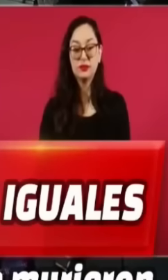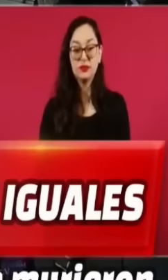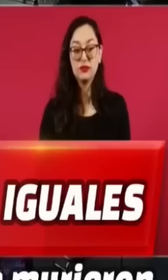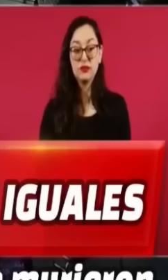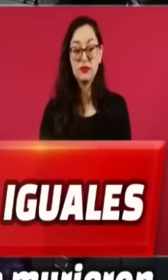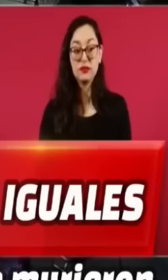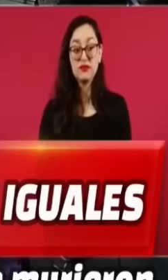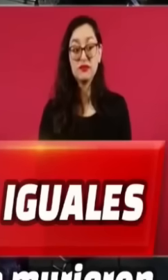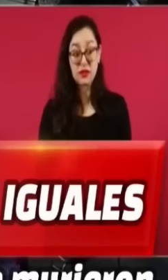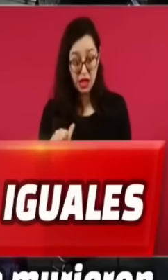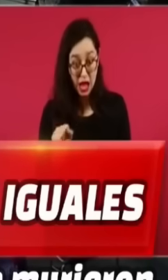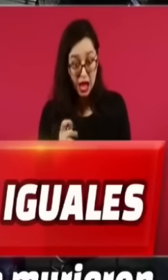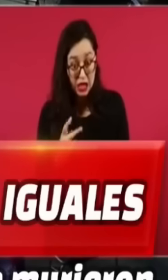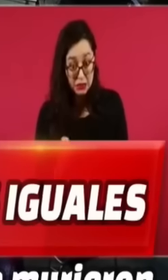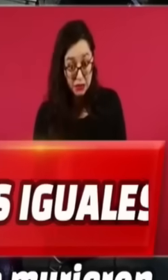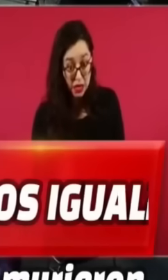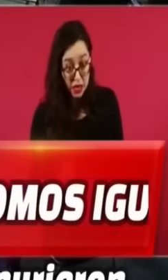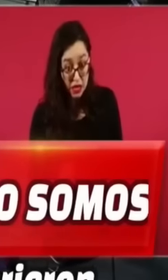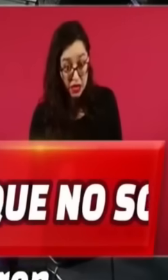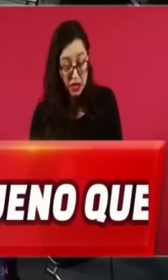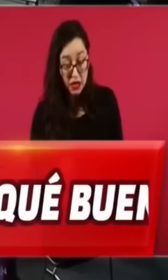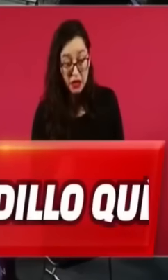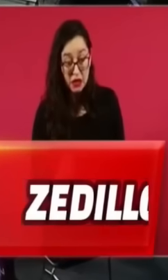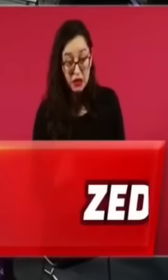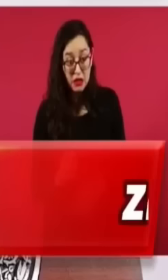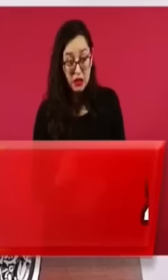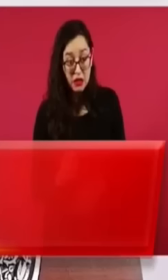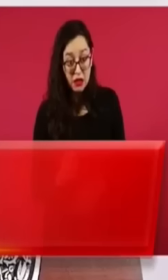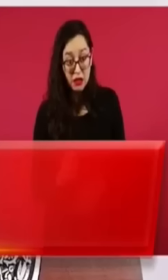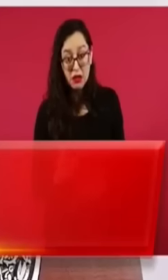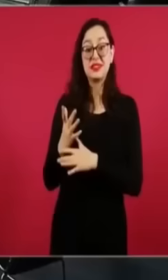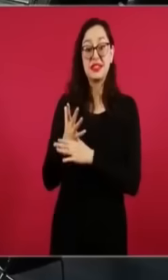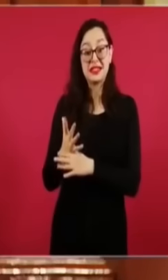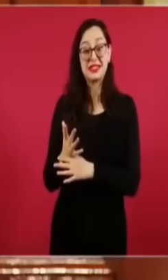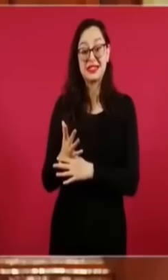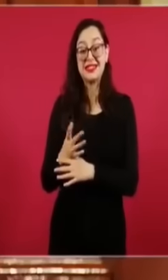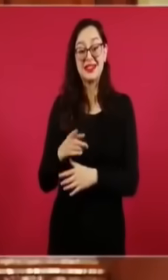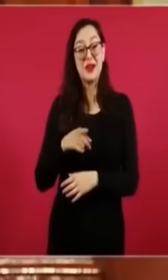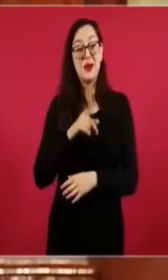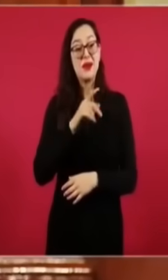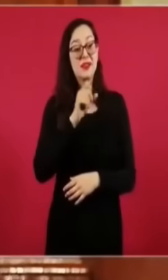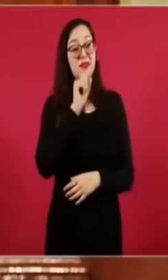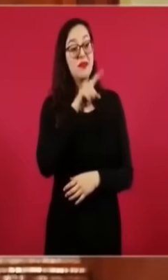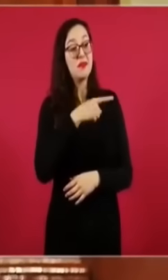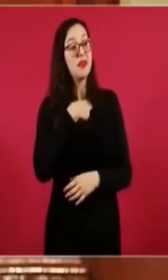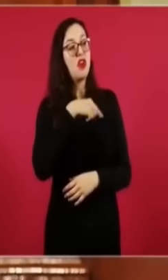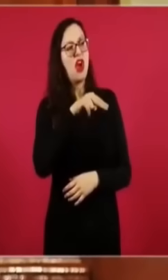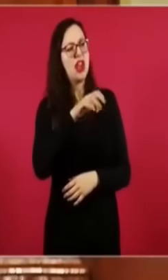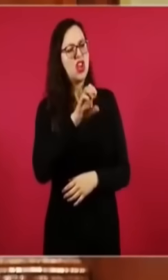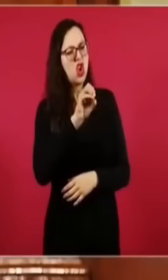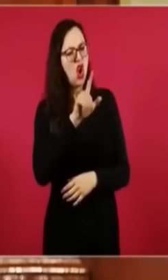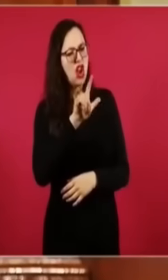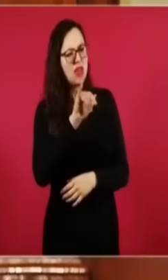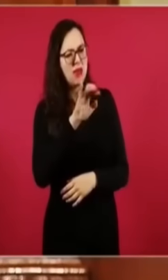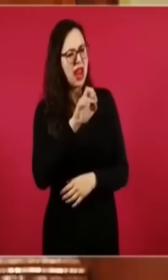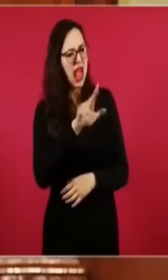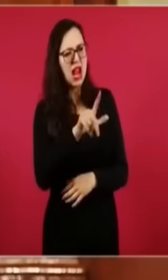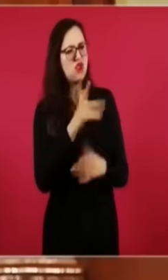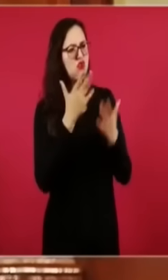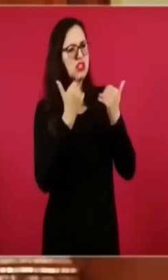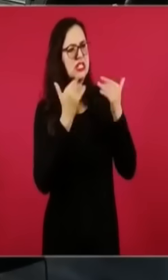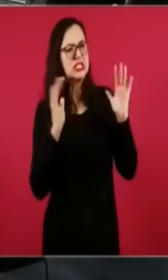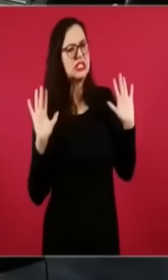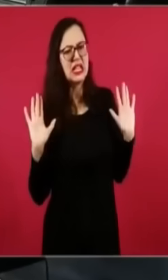que dé manito arriba, en especial si usted es 4T, porque estoy seguro que los que no darán manita